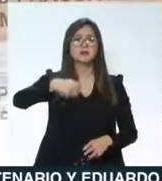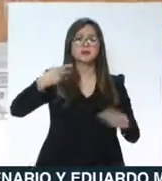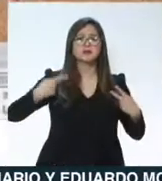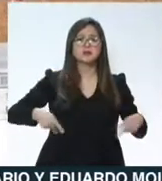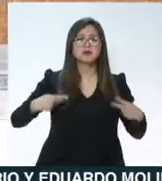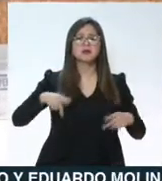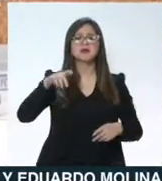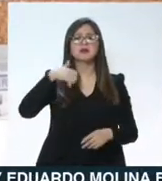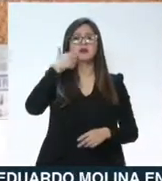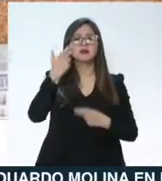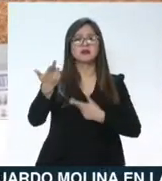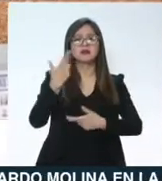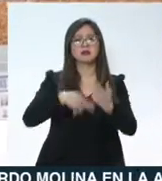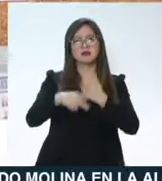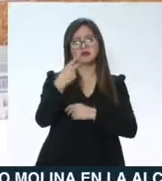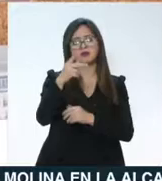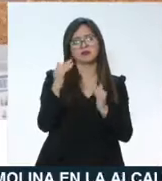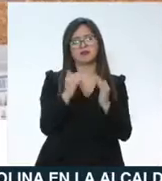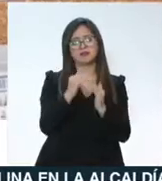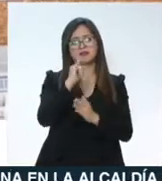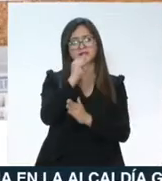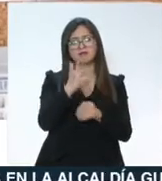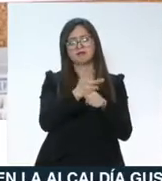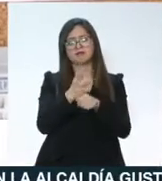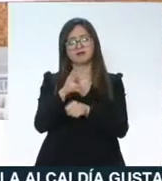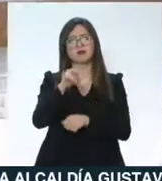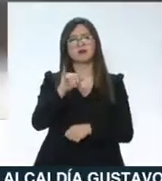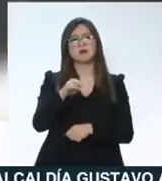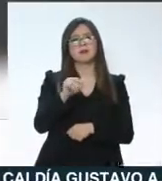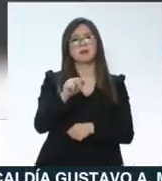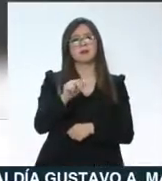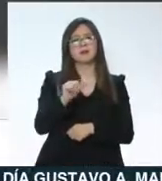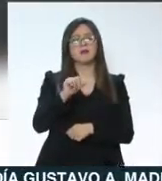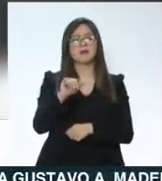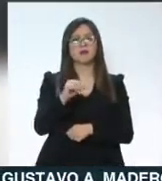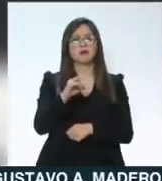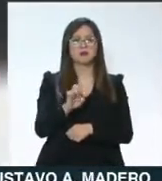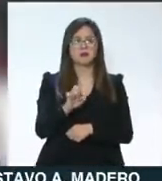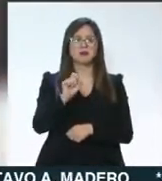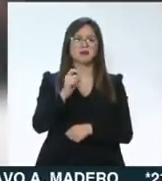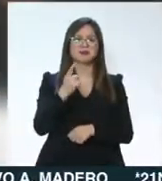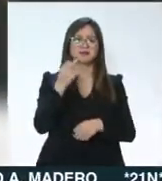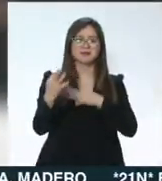quieren regresar a casa. Con imágenes de Joel Arias, María José Valencia, 21 Noticias.